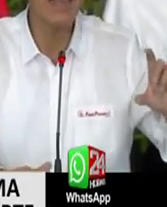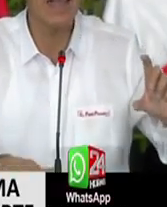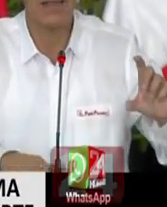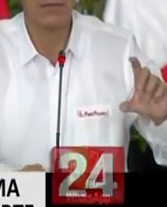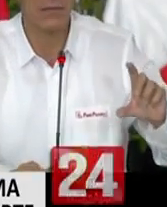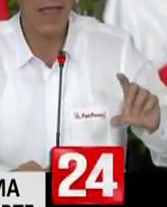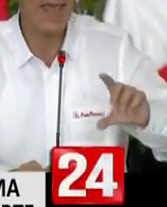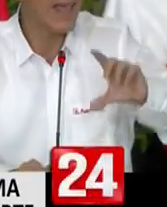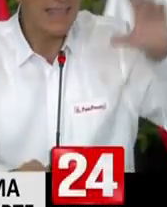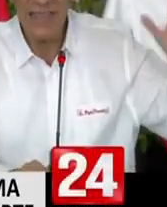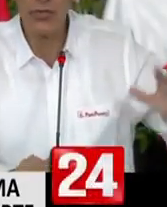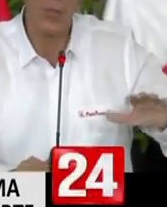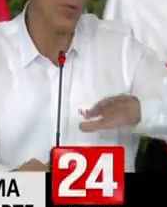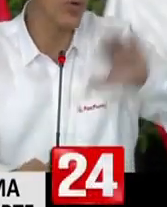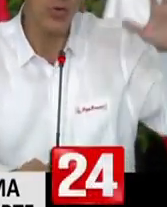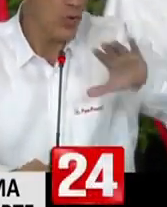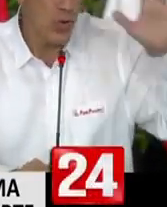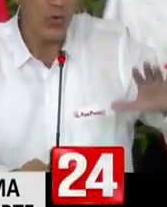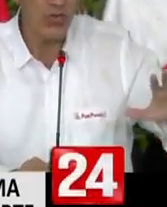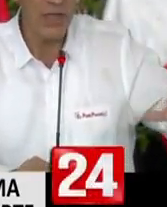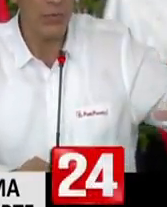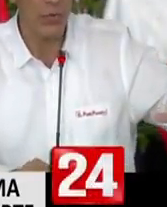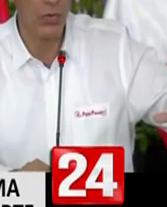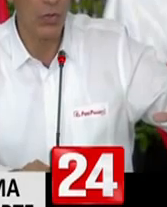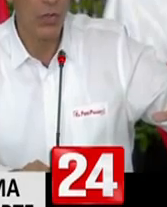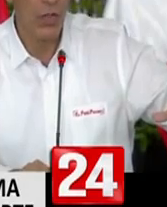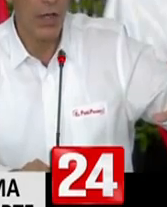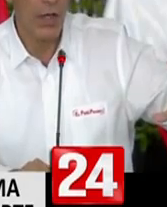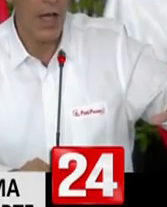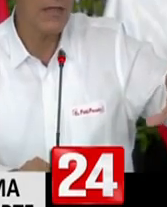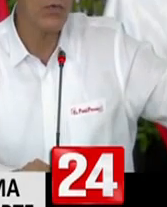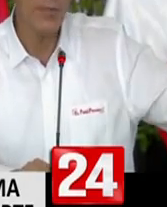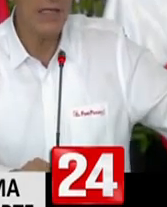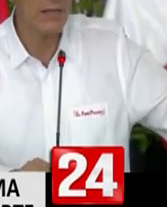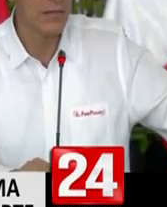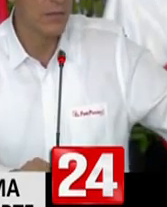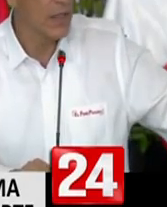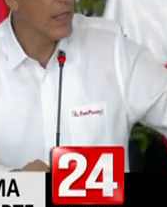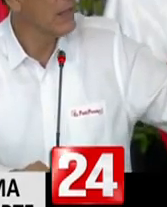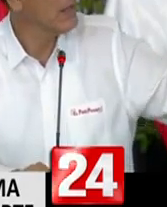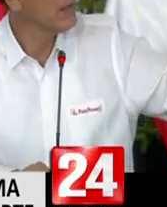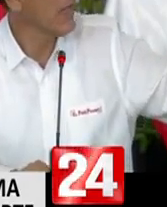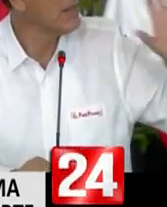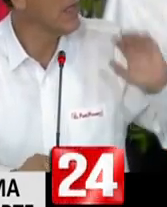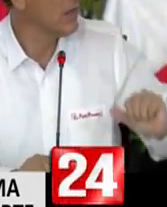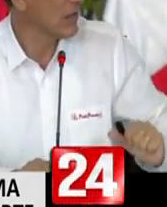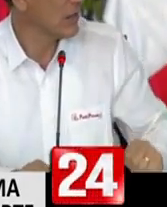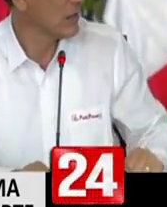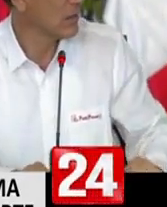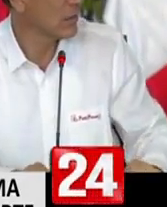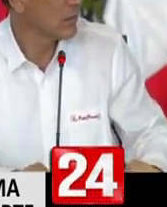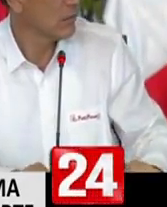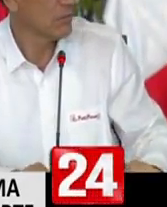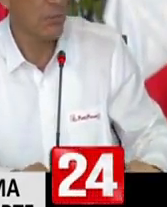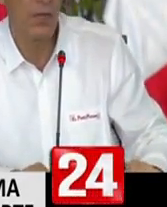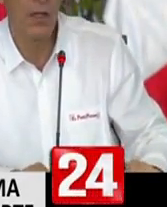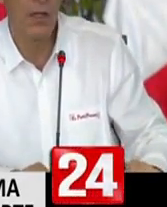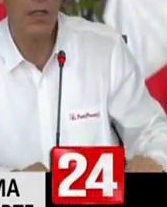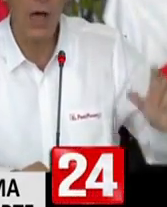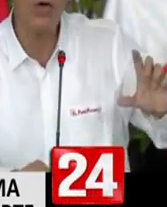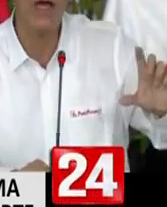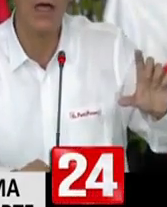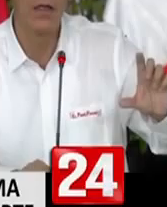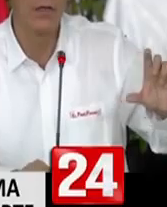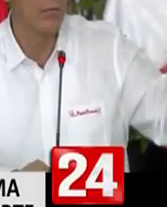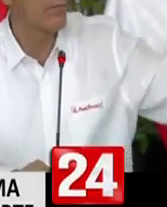personas fallecidas en exceso por todo concepto, hace un mes eran 600